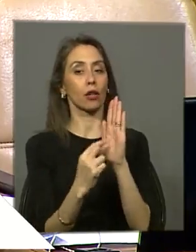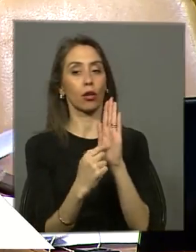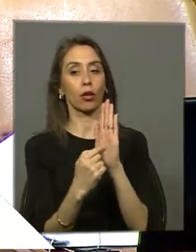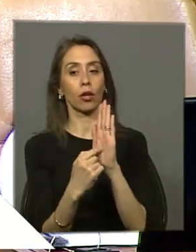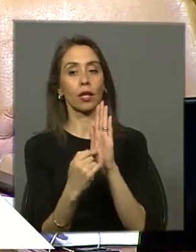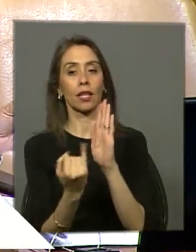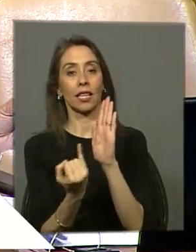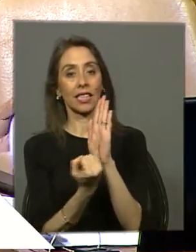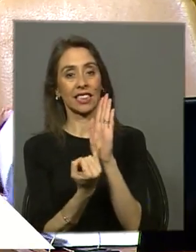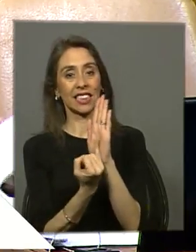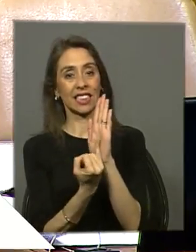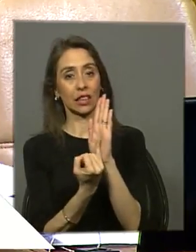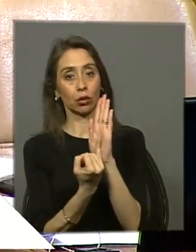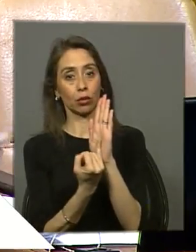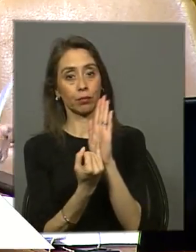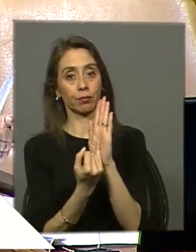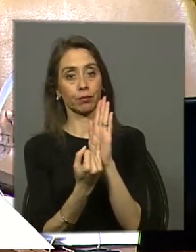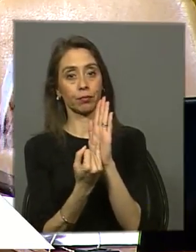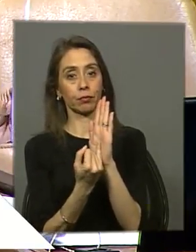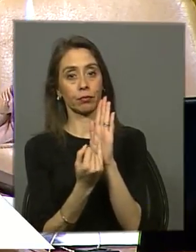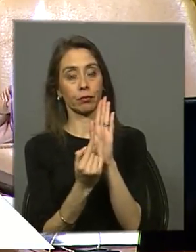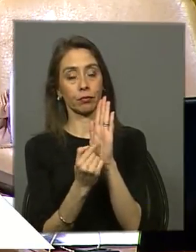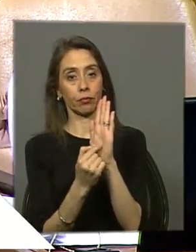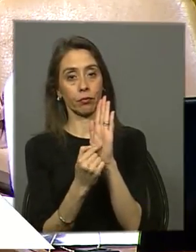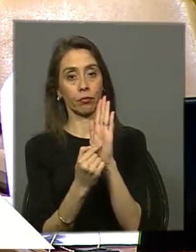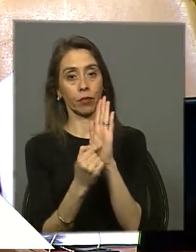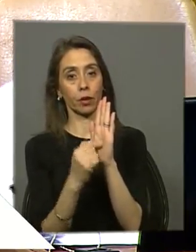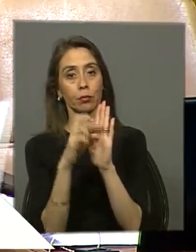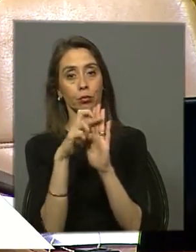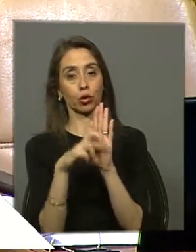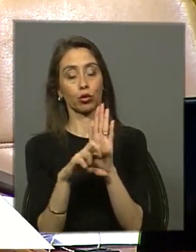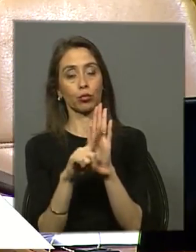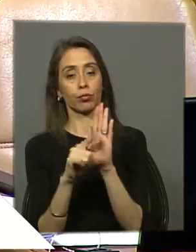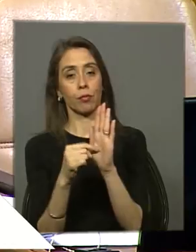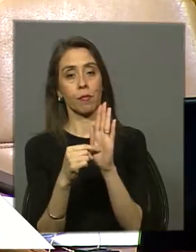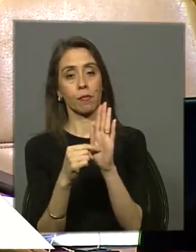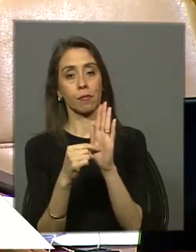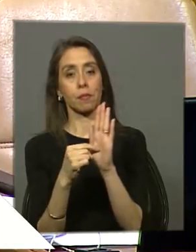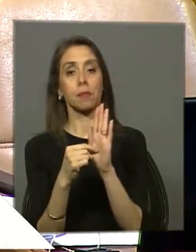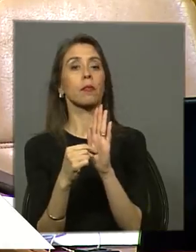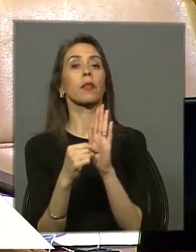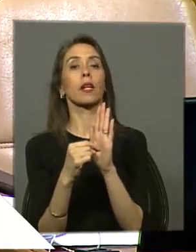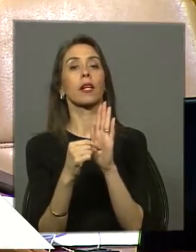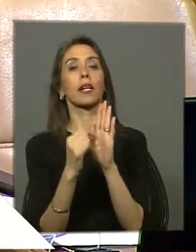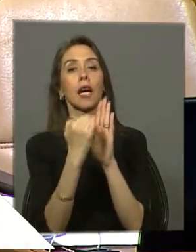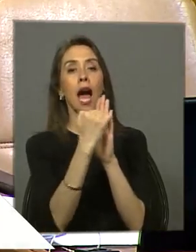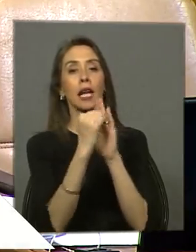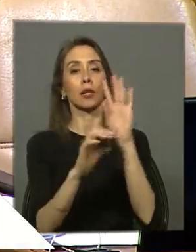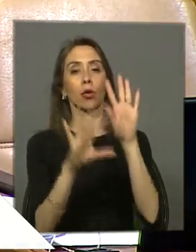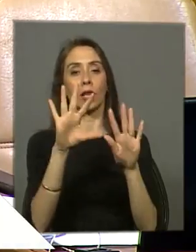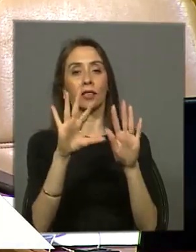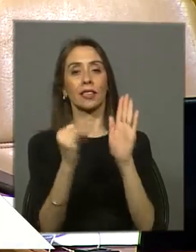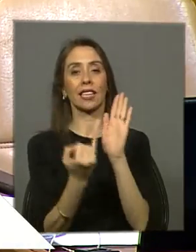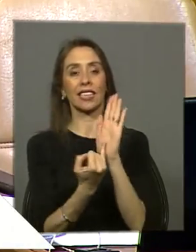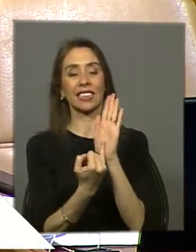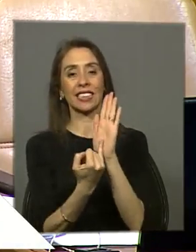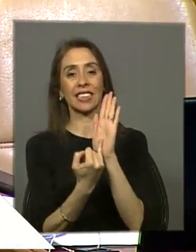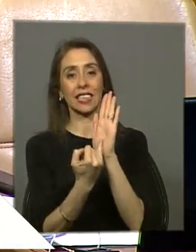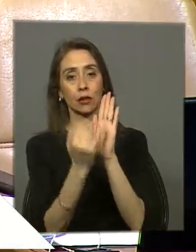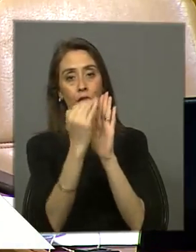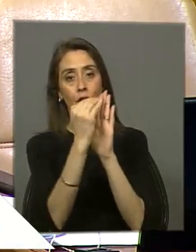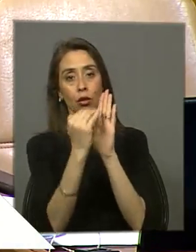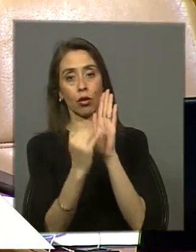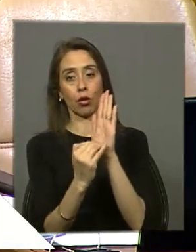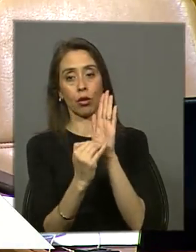establecido en este proyecto de ley específicamente en el artículo 15 quiero leer el inciso que sigue a